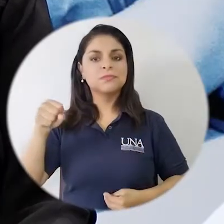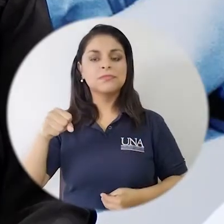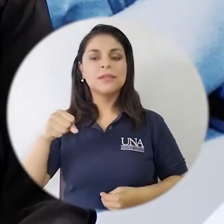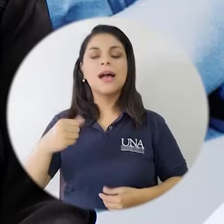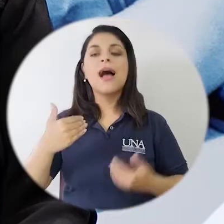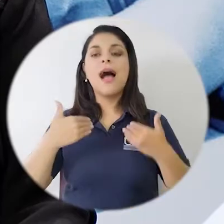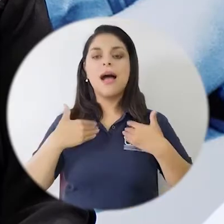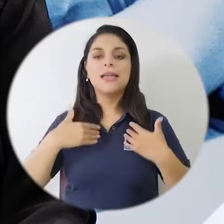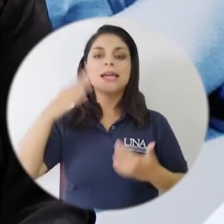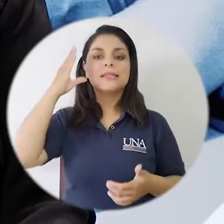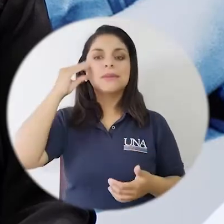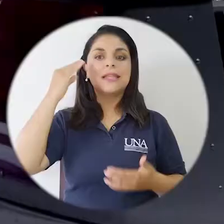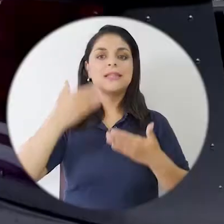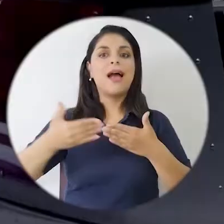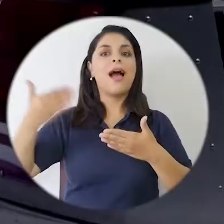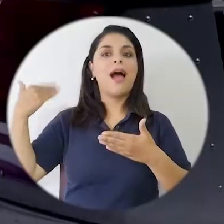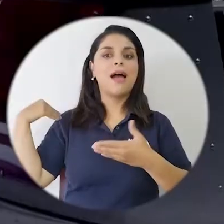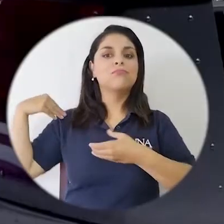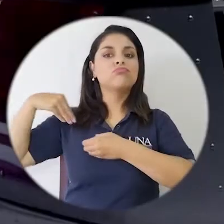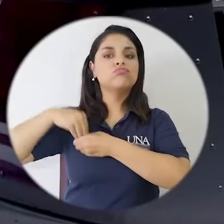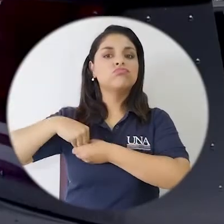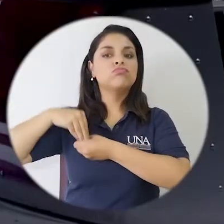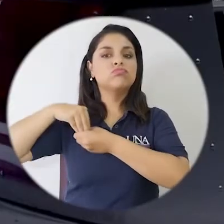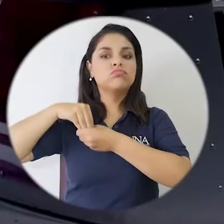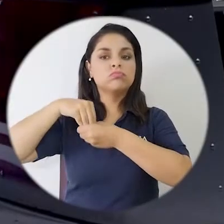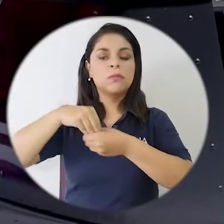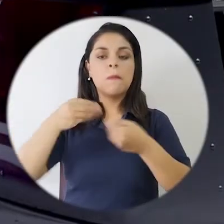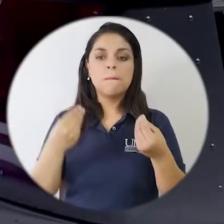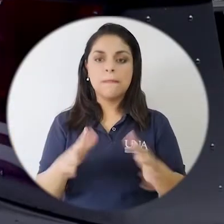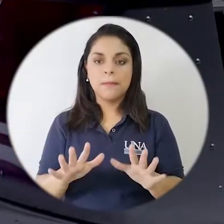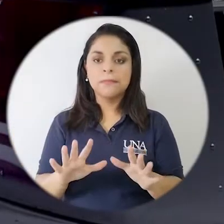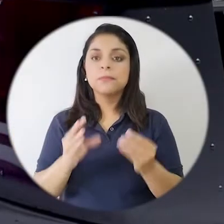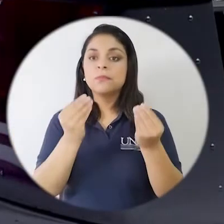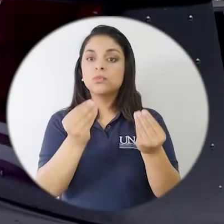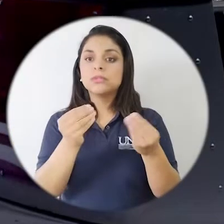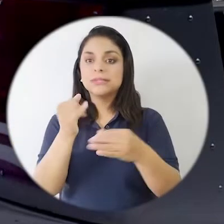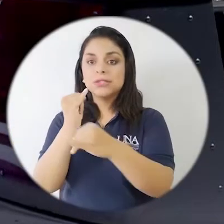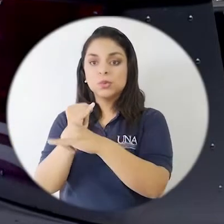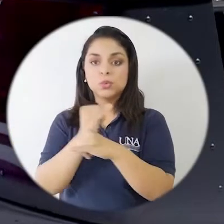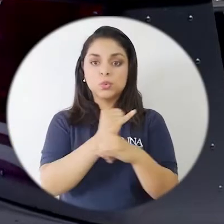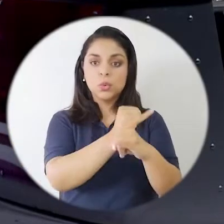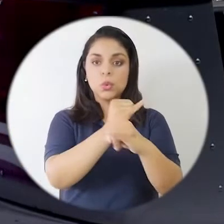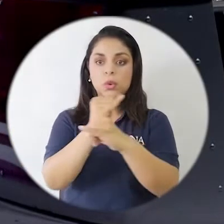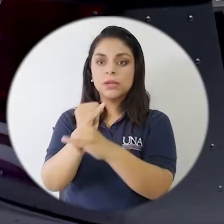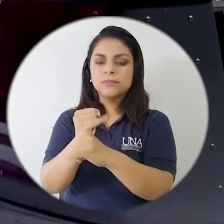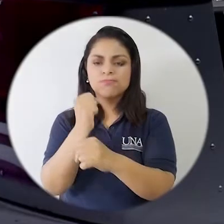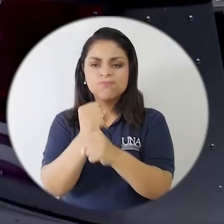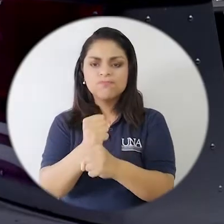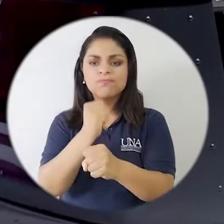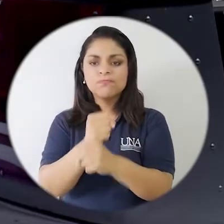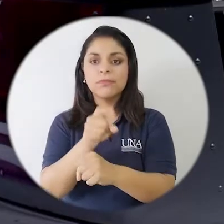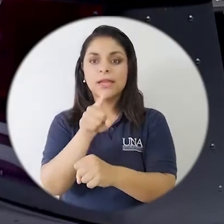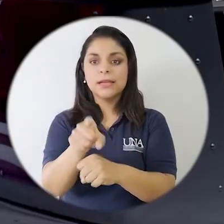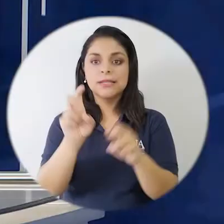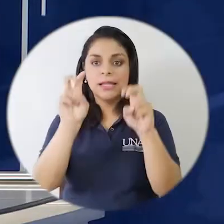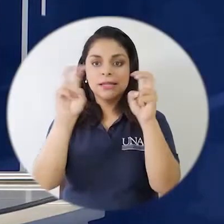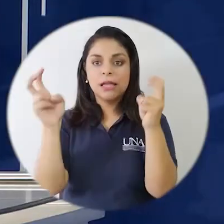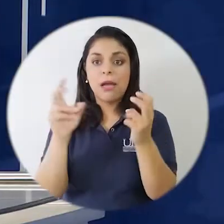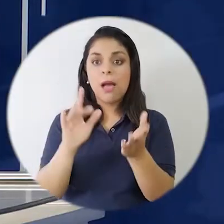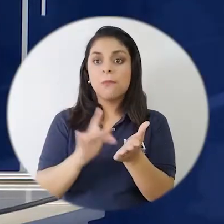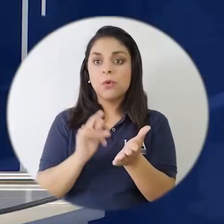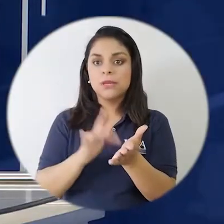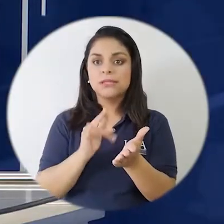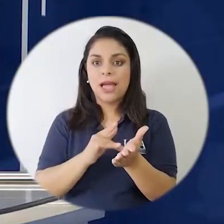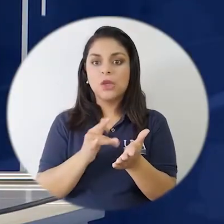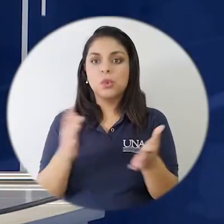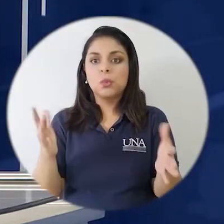por dicha teníamos una experiencia previa ahí acumulada. Muchas instituciones y organizaciones se han puesto a trabajar en este tema